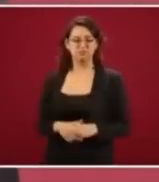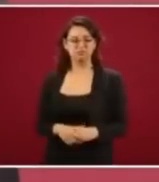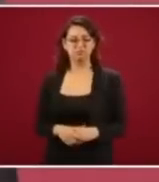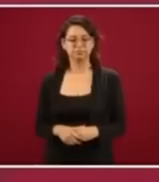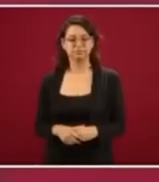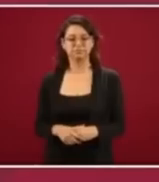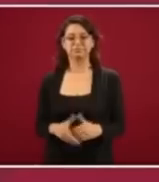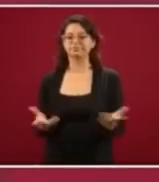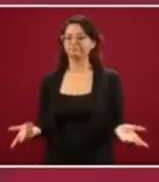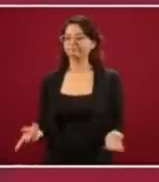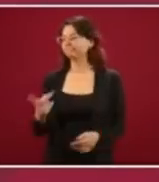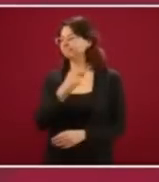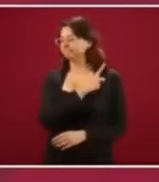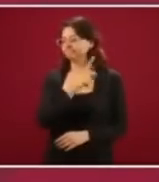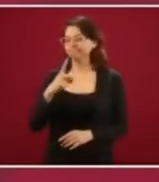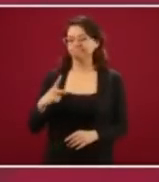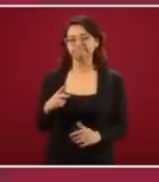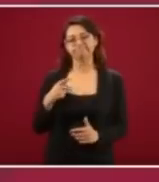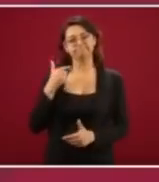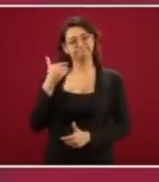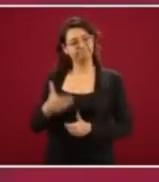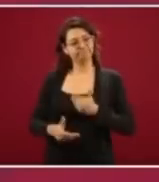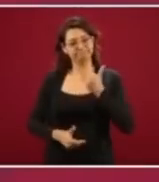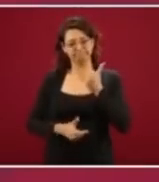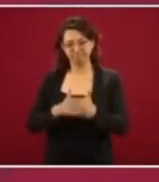eso lo tenemos que seguir